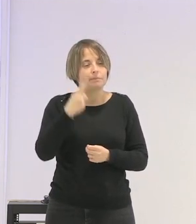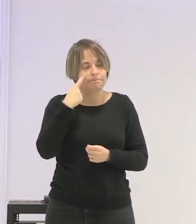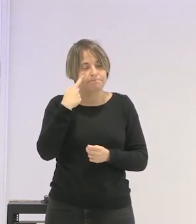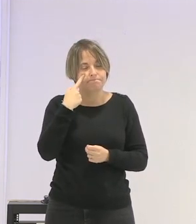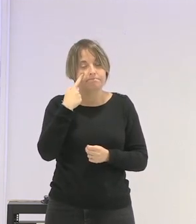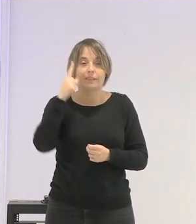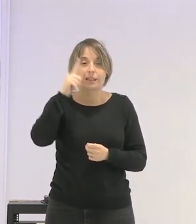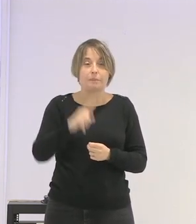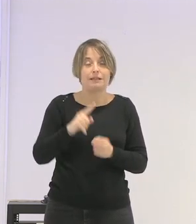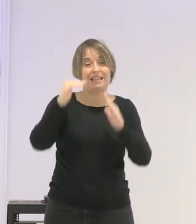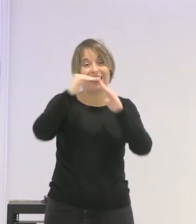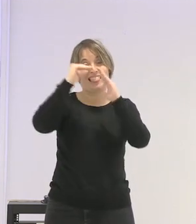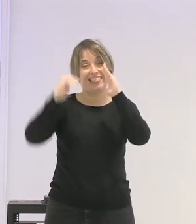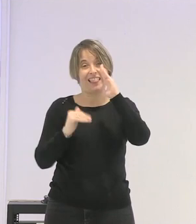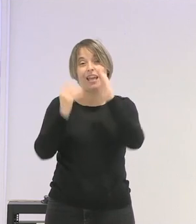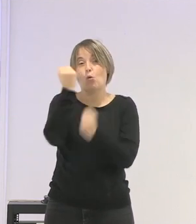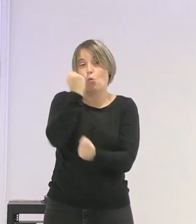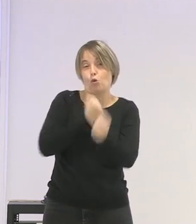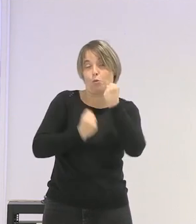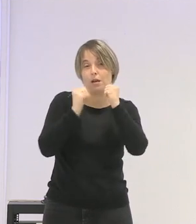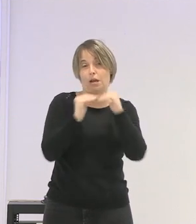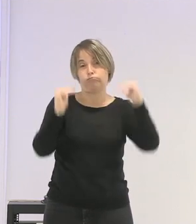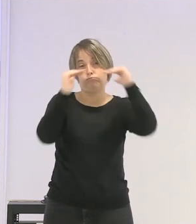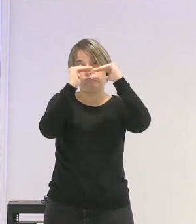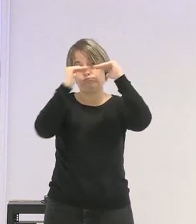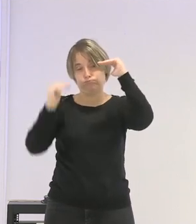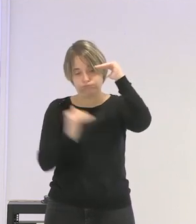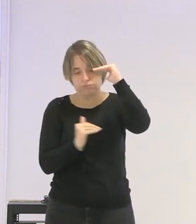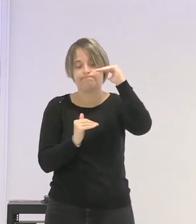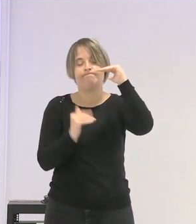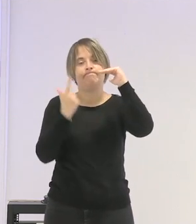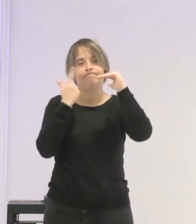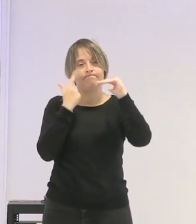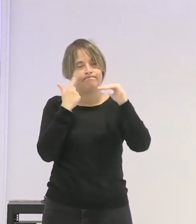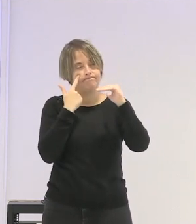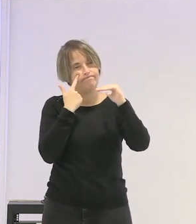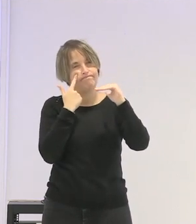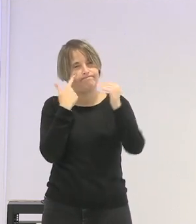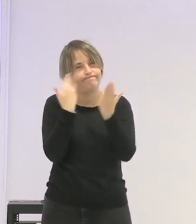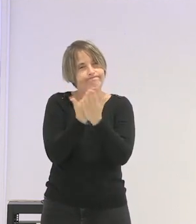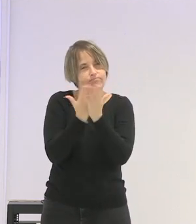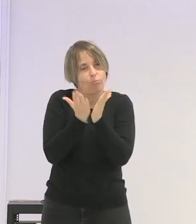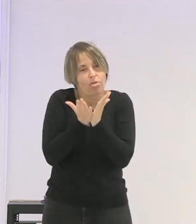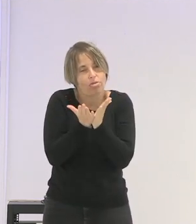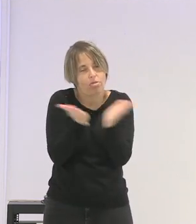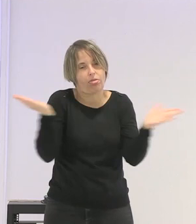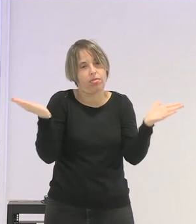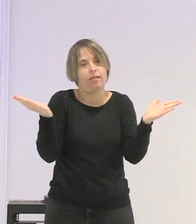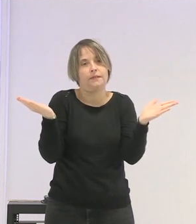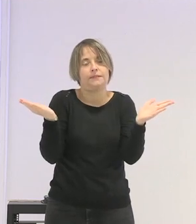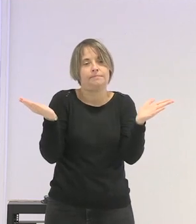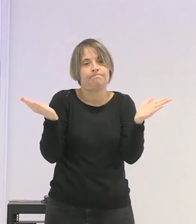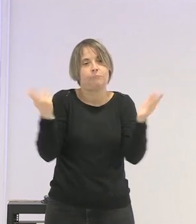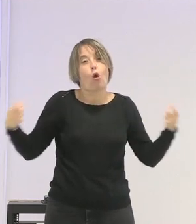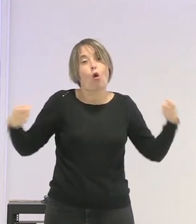de que las desigualdades económicas se refracten, ¿no?, se divergen, ¿no?, a través